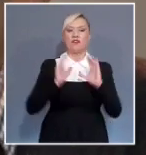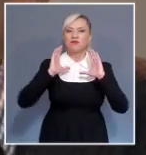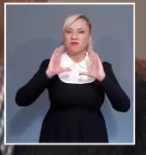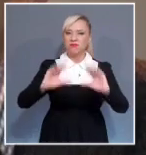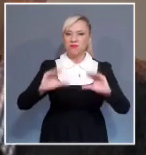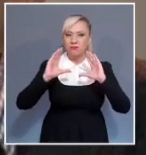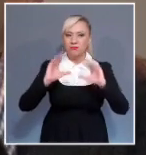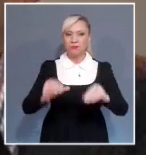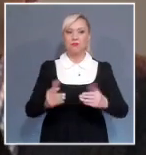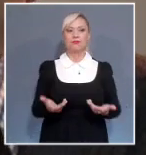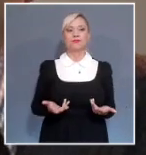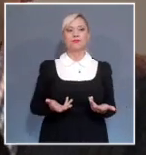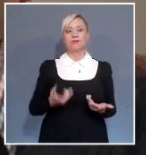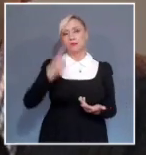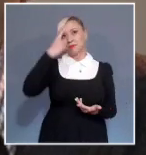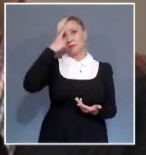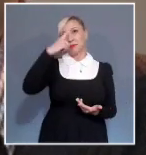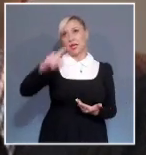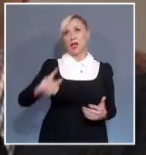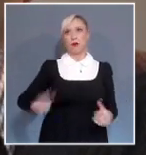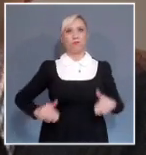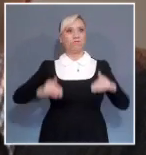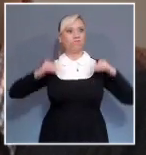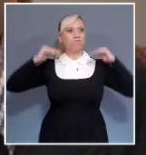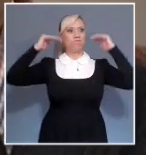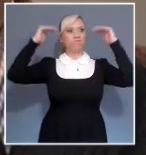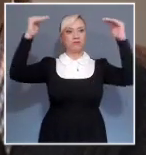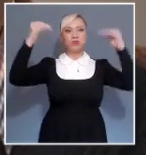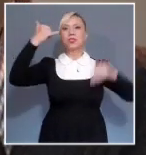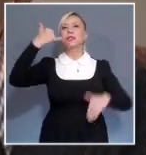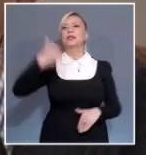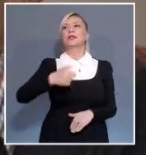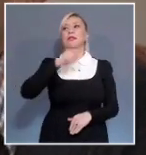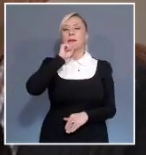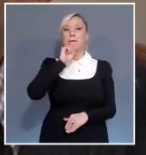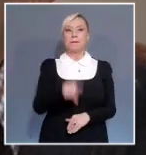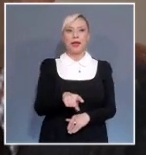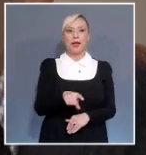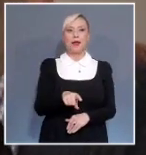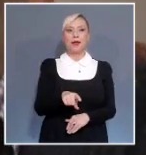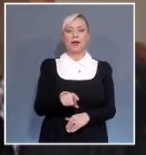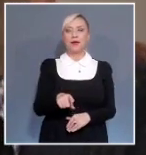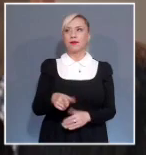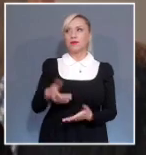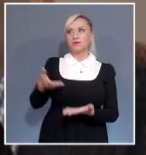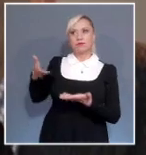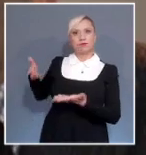de alto nivel, pero que al mismo tiempo esté presentado